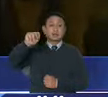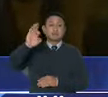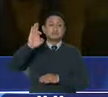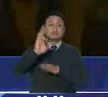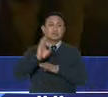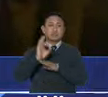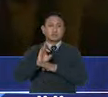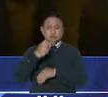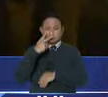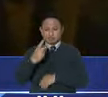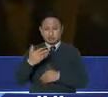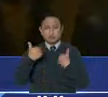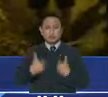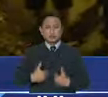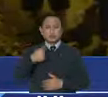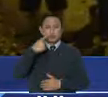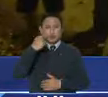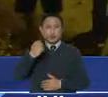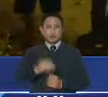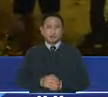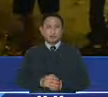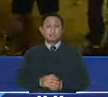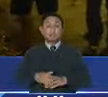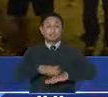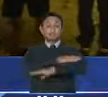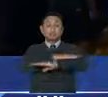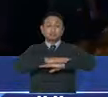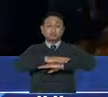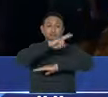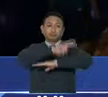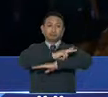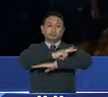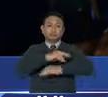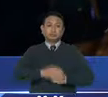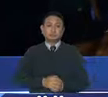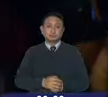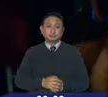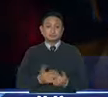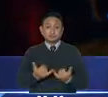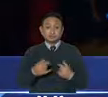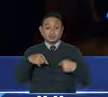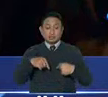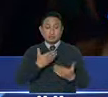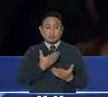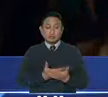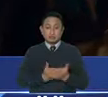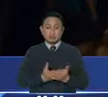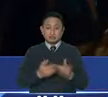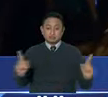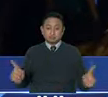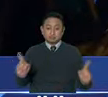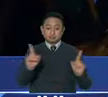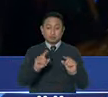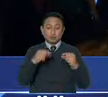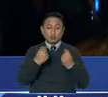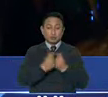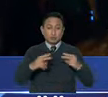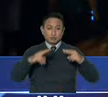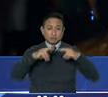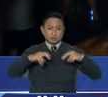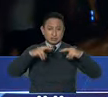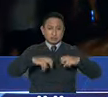de un cuerpo de sexo masculino tendido en la calle de tierra. Estamos levantando los indicios, estamos con las unidades investigativas,